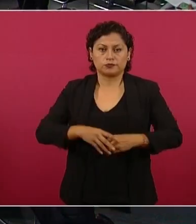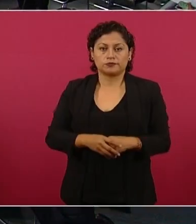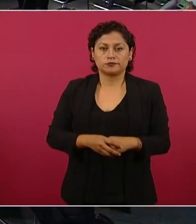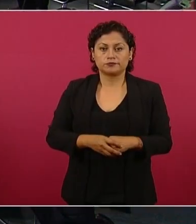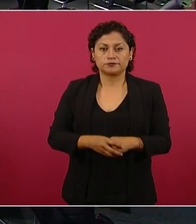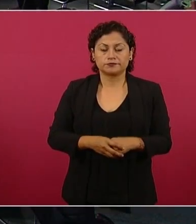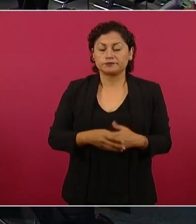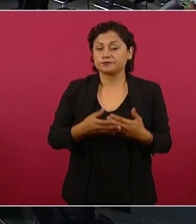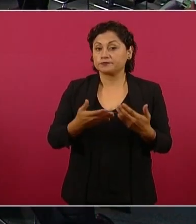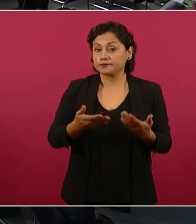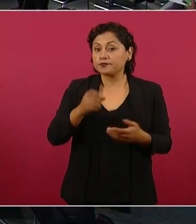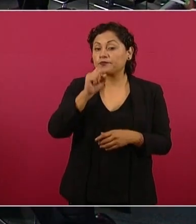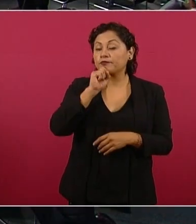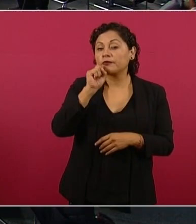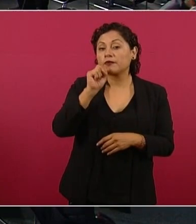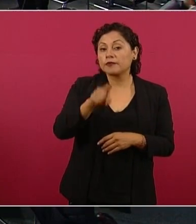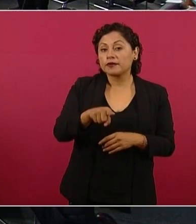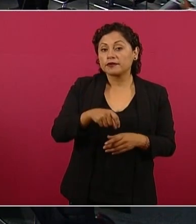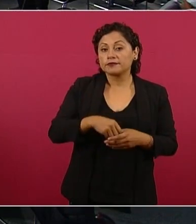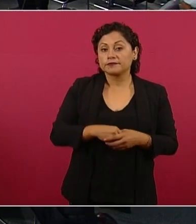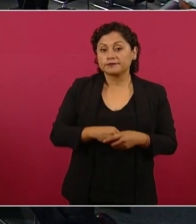que